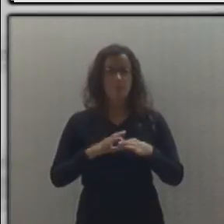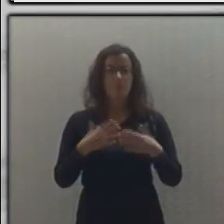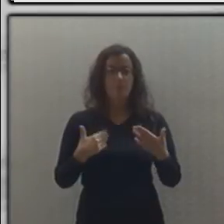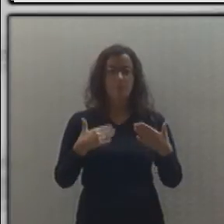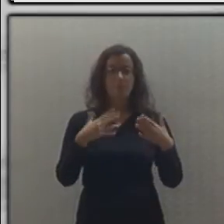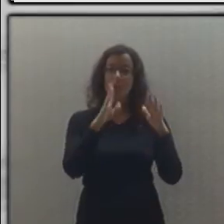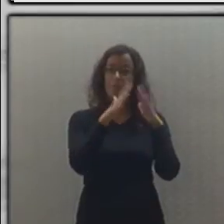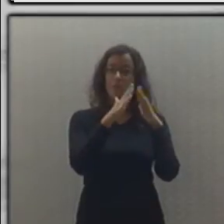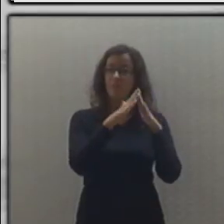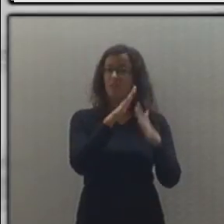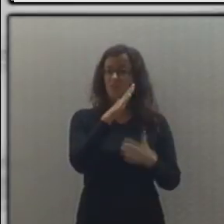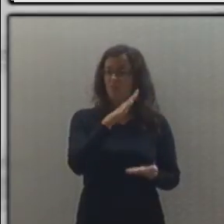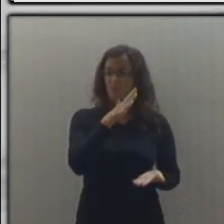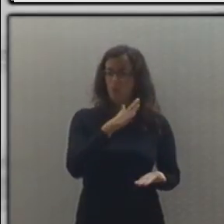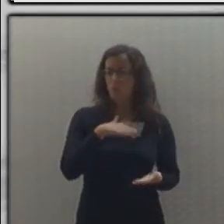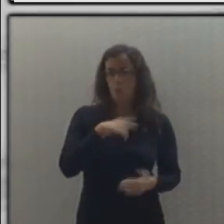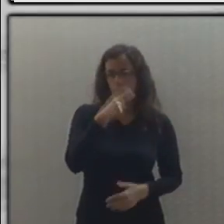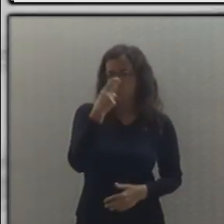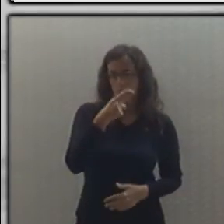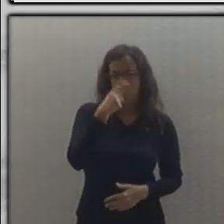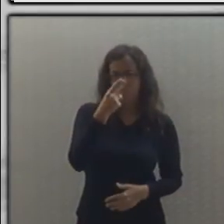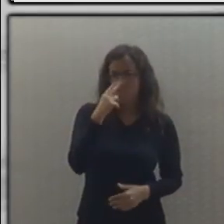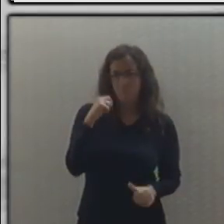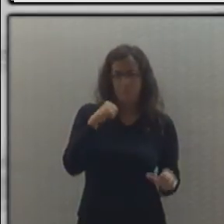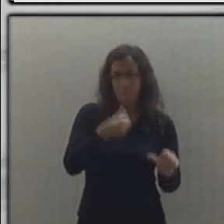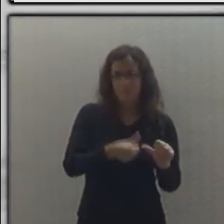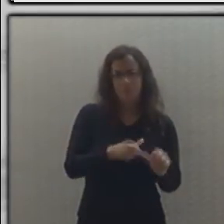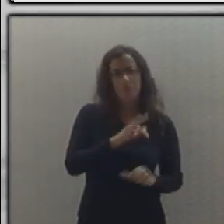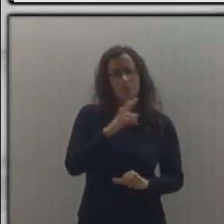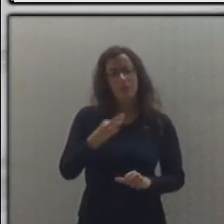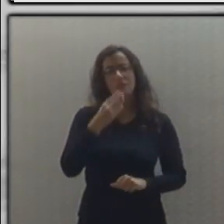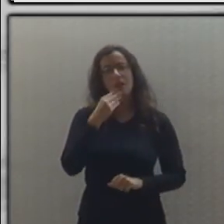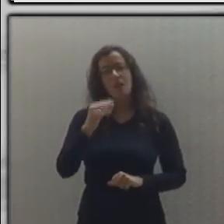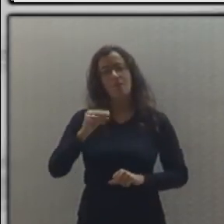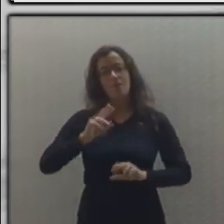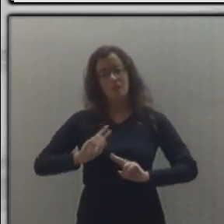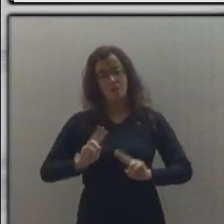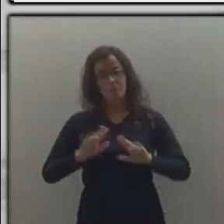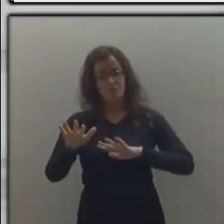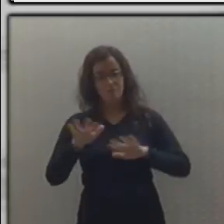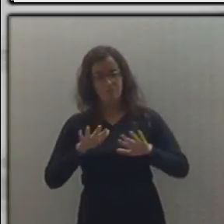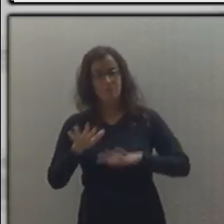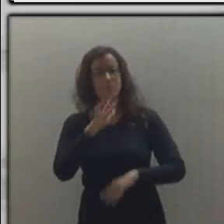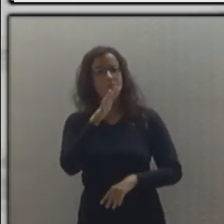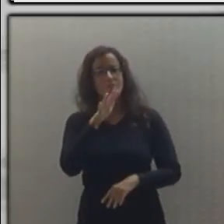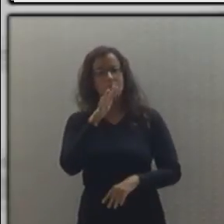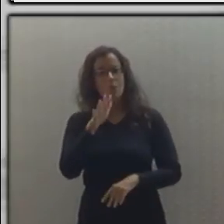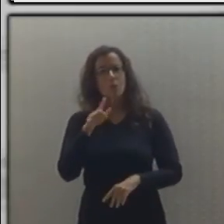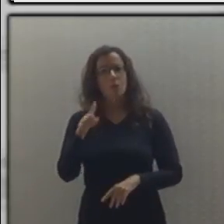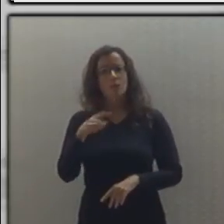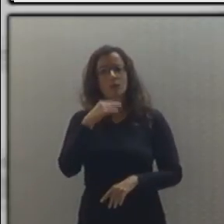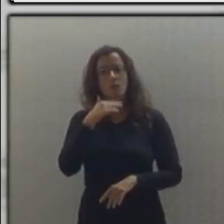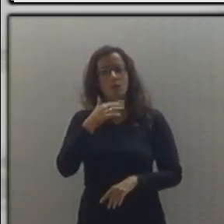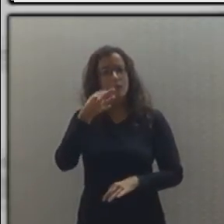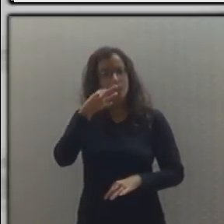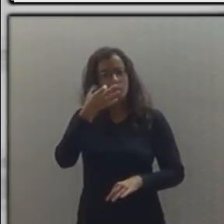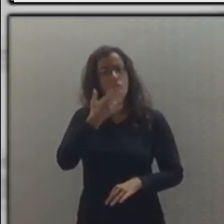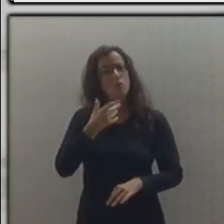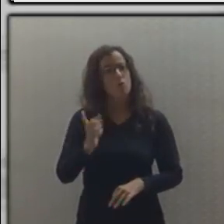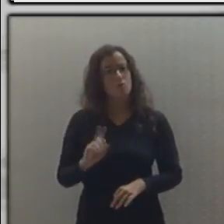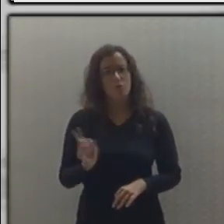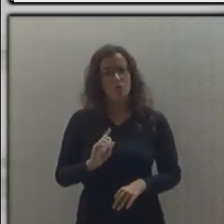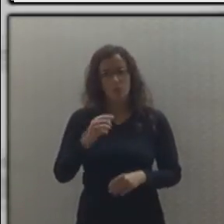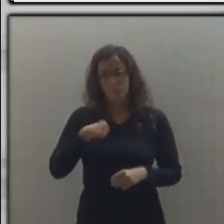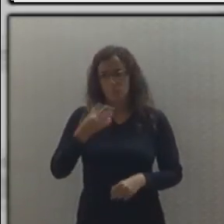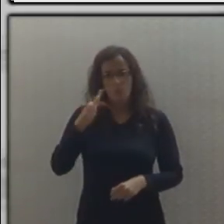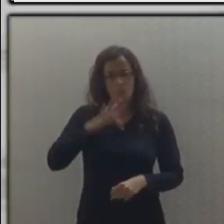Sobre vivienda porque siempre me ha interesado mucho y sobre envejecimiento activo porque es un gran desconocido dentro de